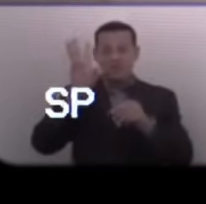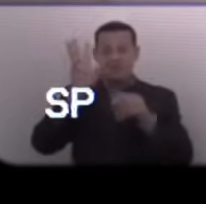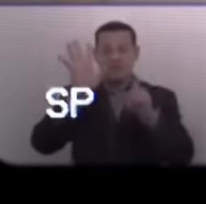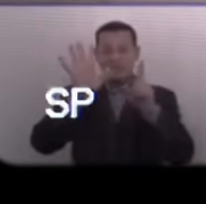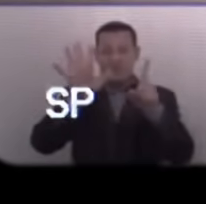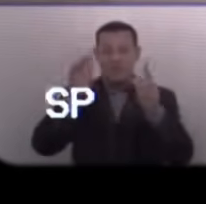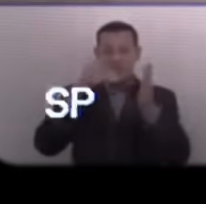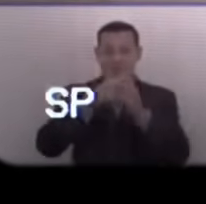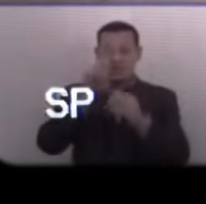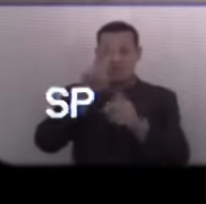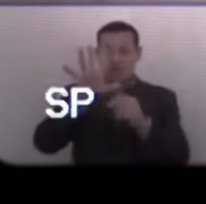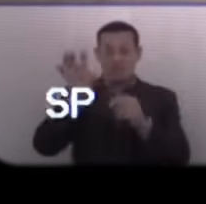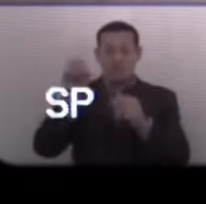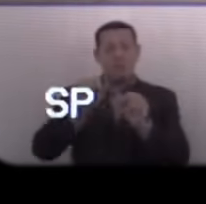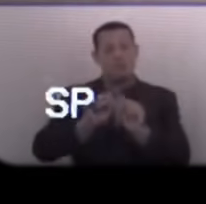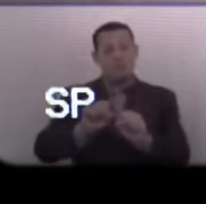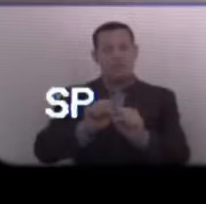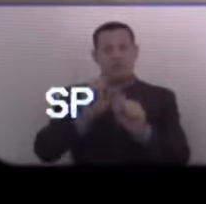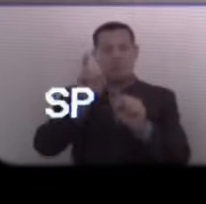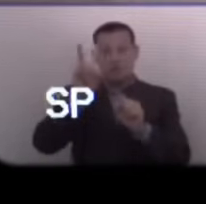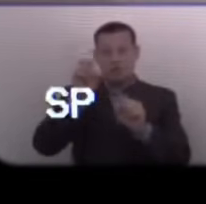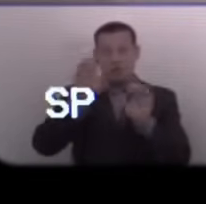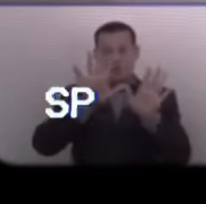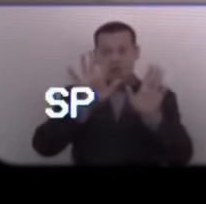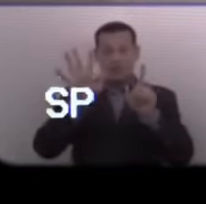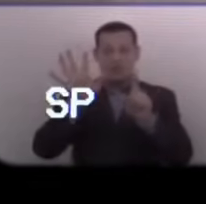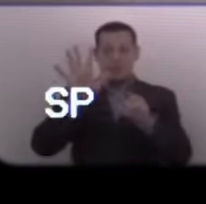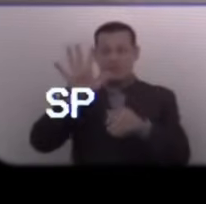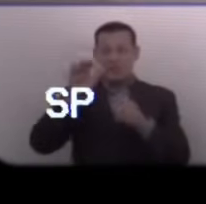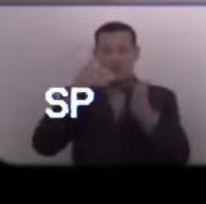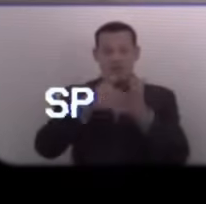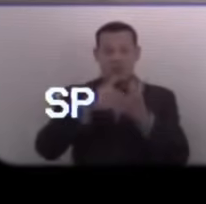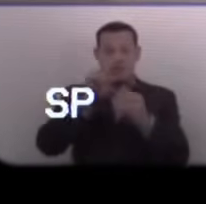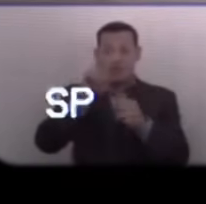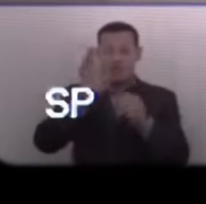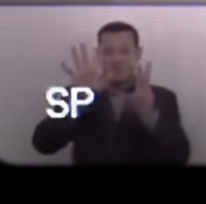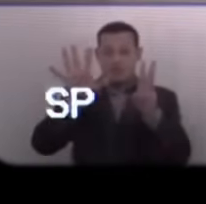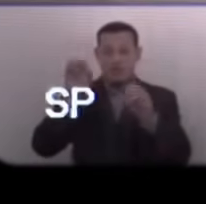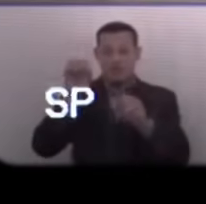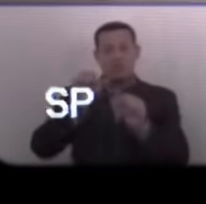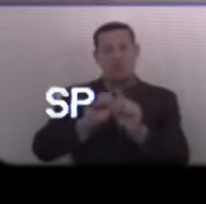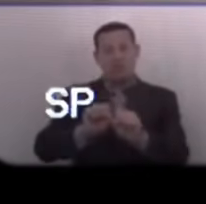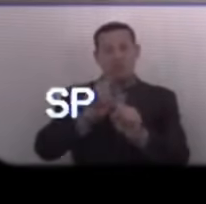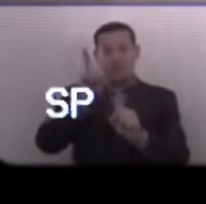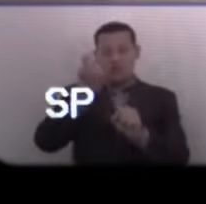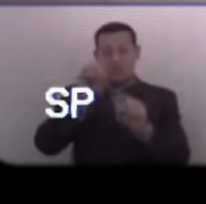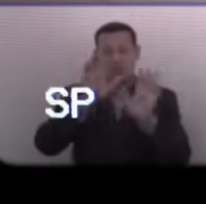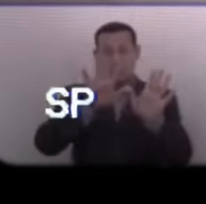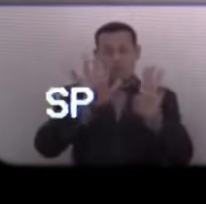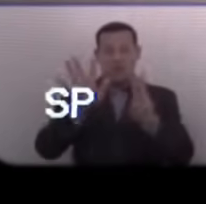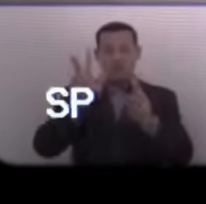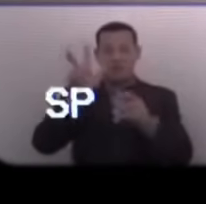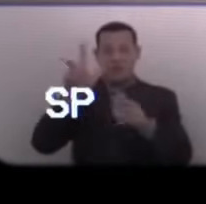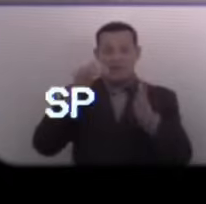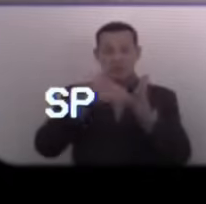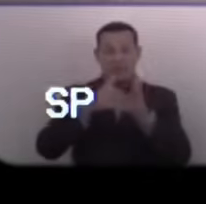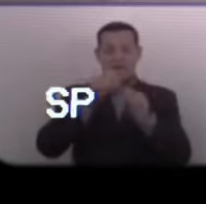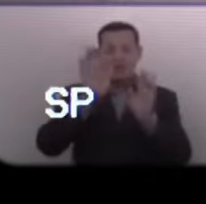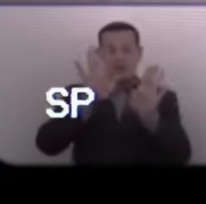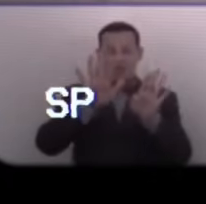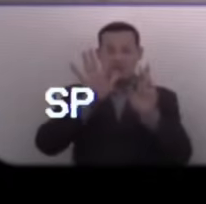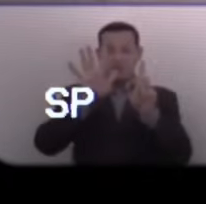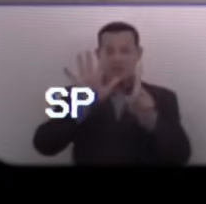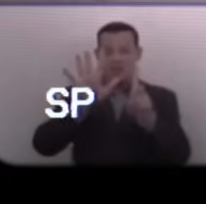6.656 homicidios. 2016, 5.280 homicidios. 2017,